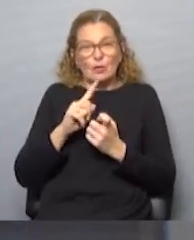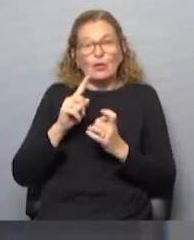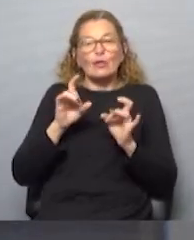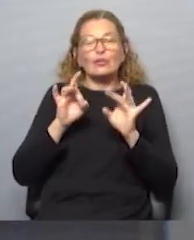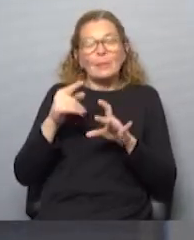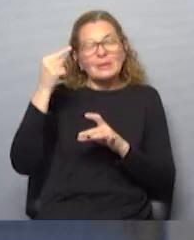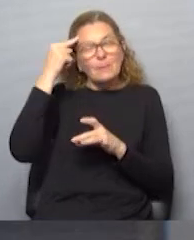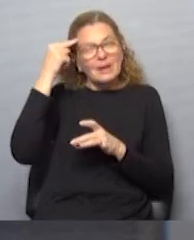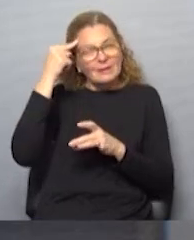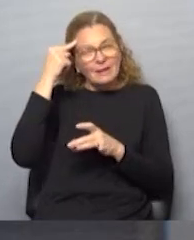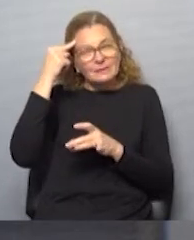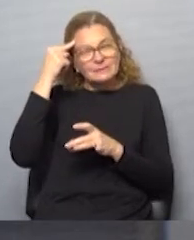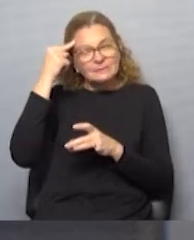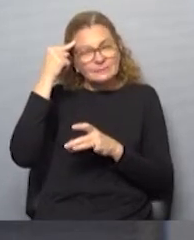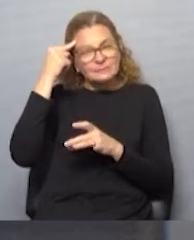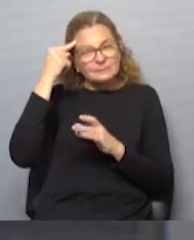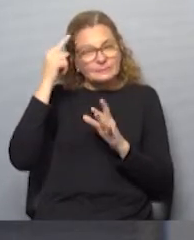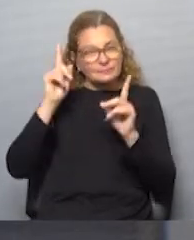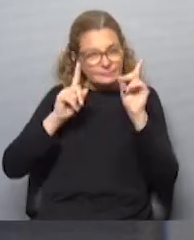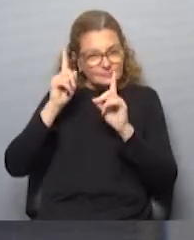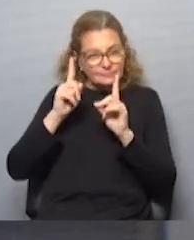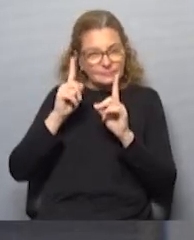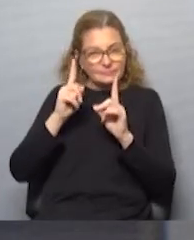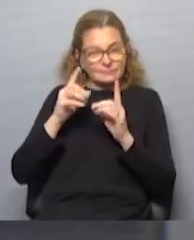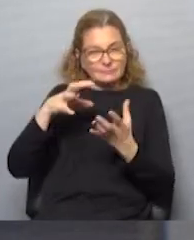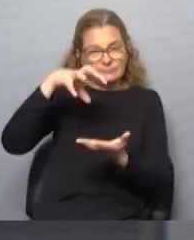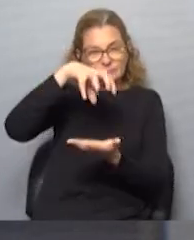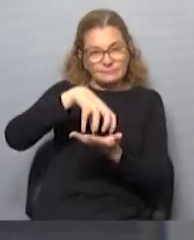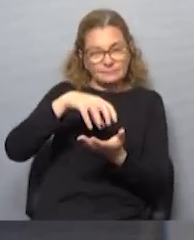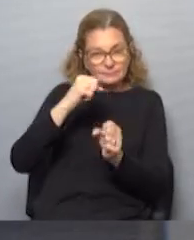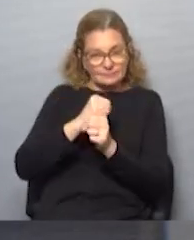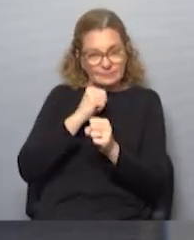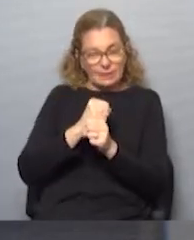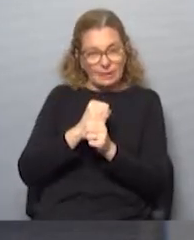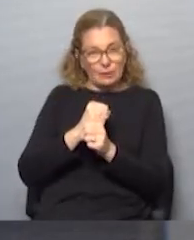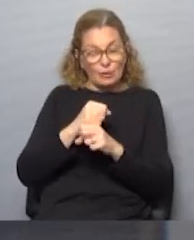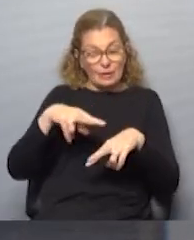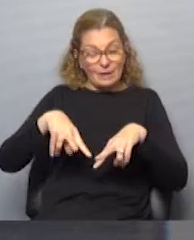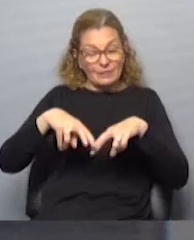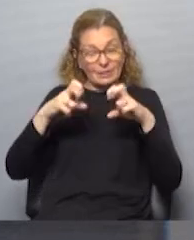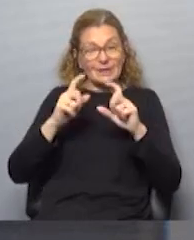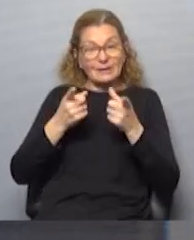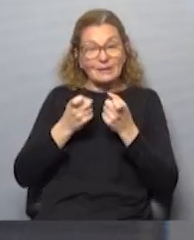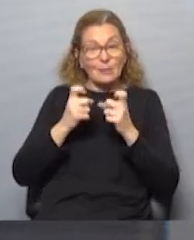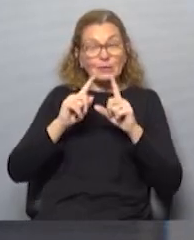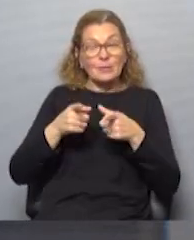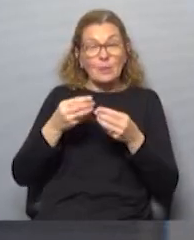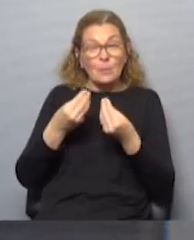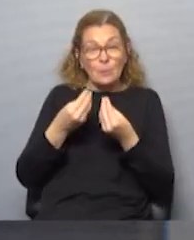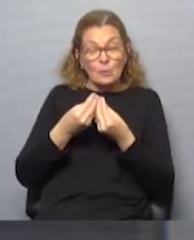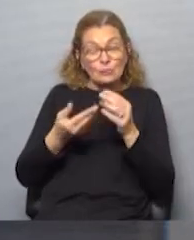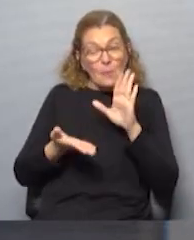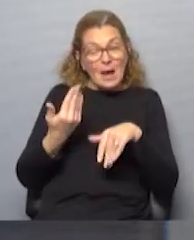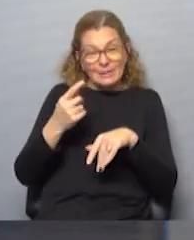pensar en la academia como el lugar de trabajo de nuestros investigadores necesitamos también tener mucho más